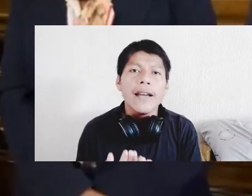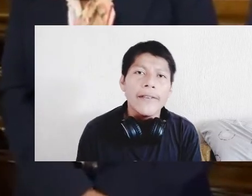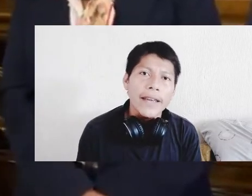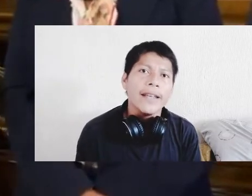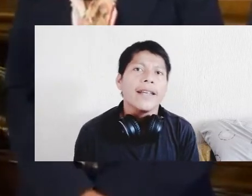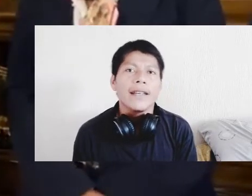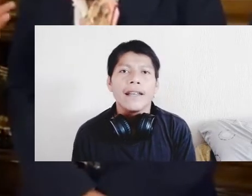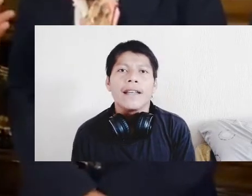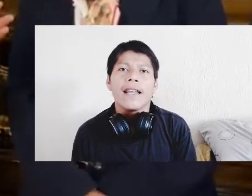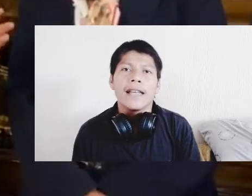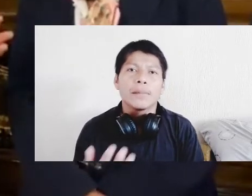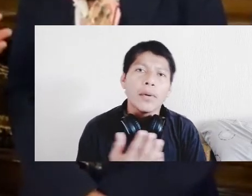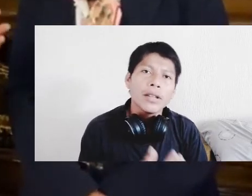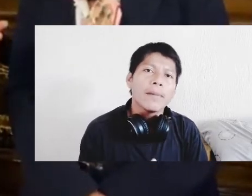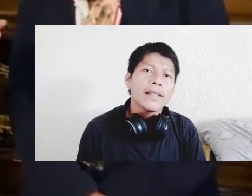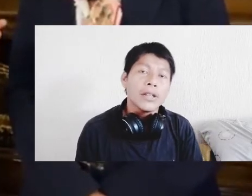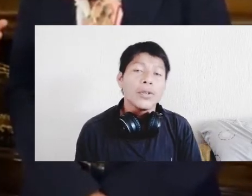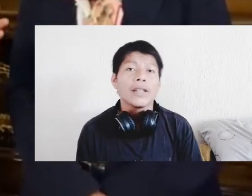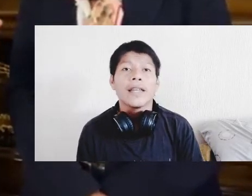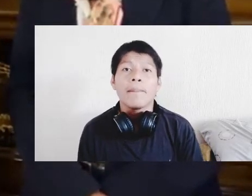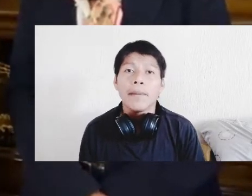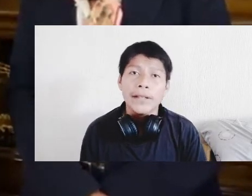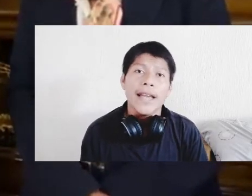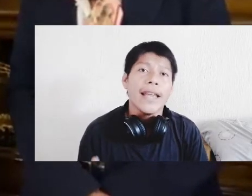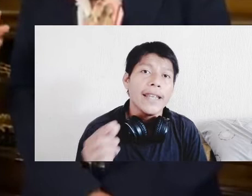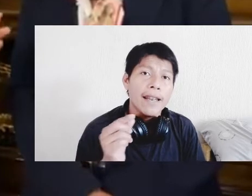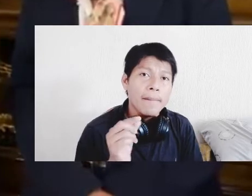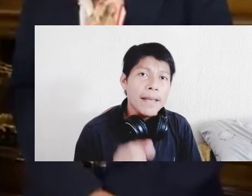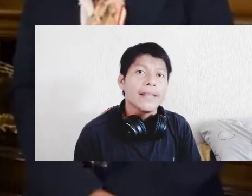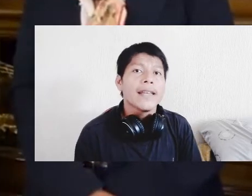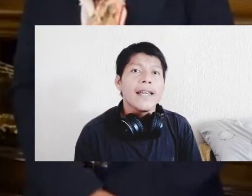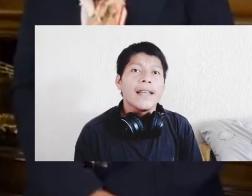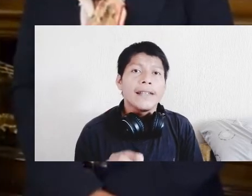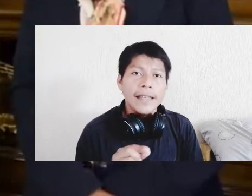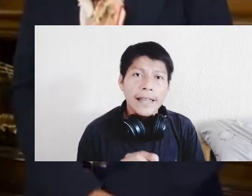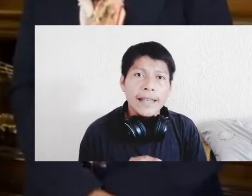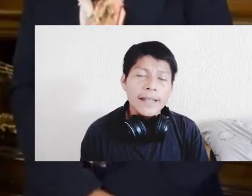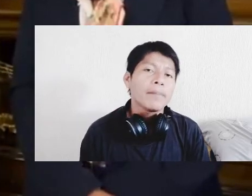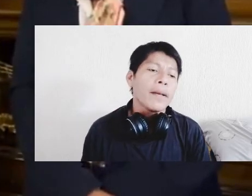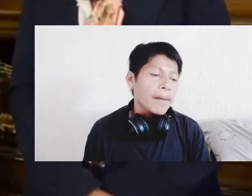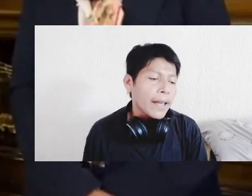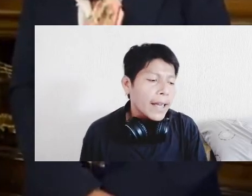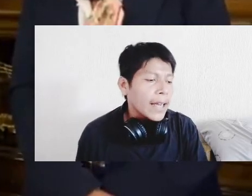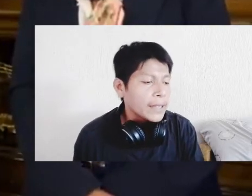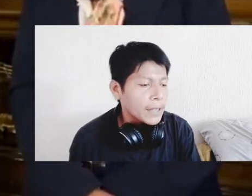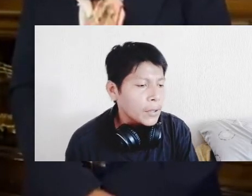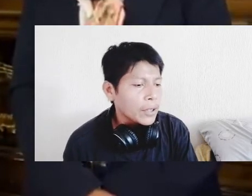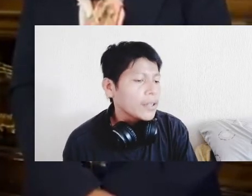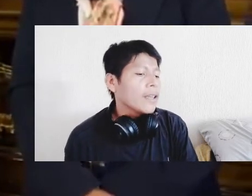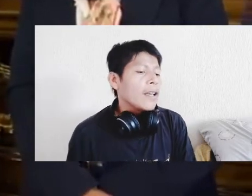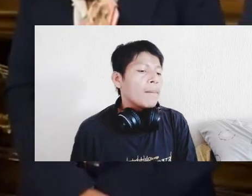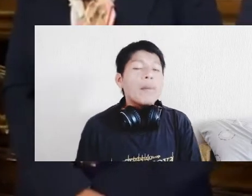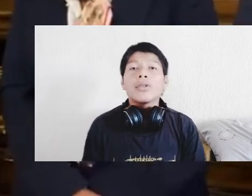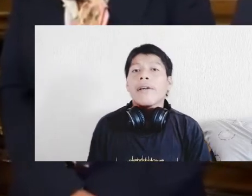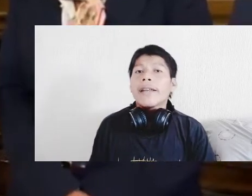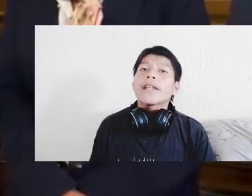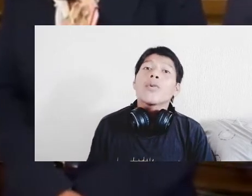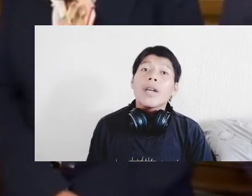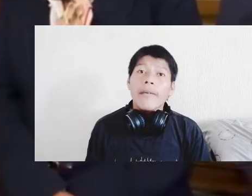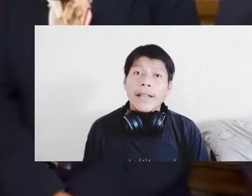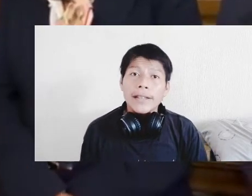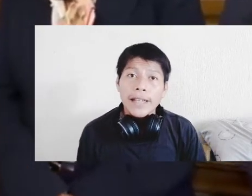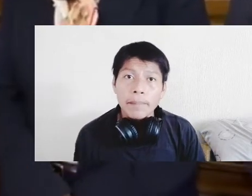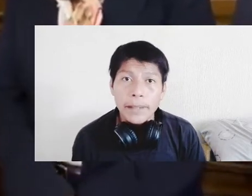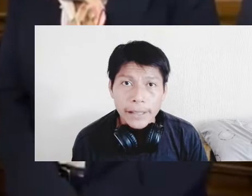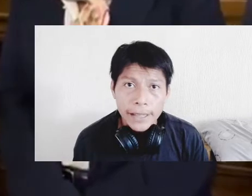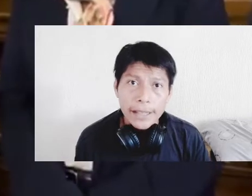porque ya vienen las próximas sesiones que empieza en el mes de septiembre. Así es, señores, vamos a ver qué es lo